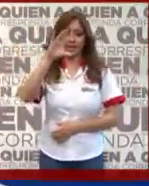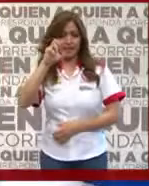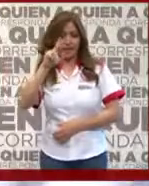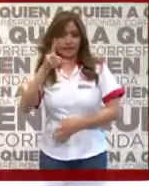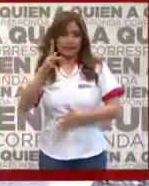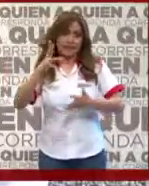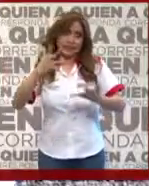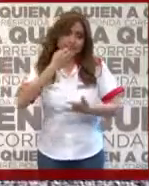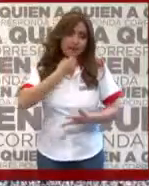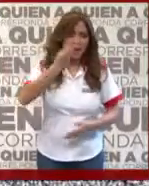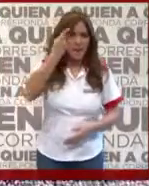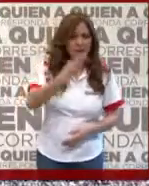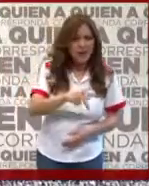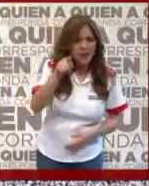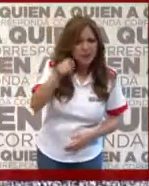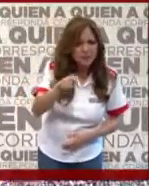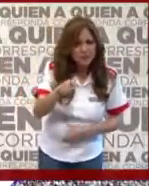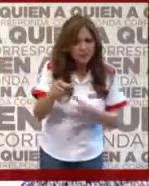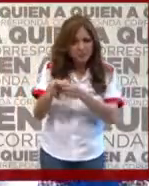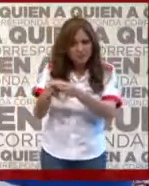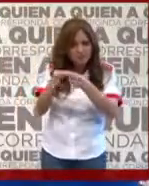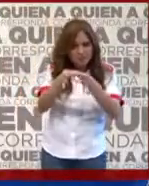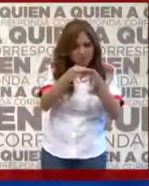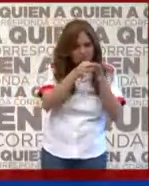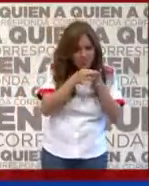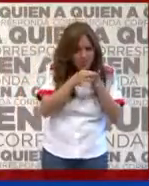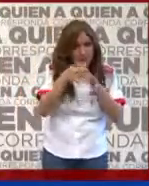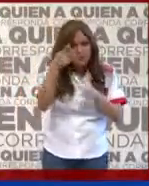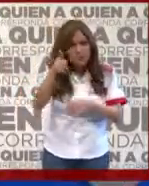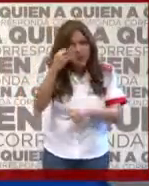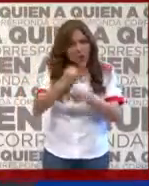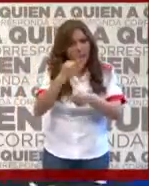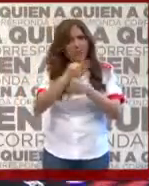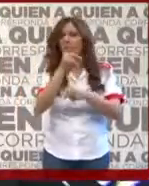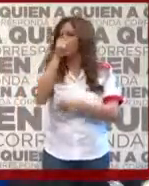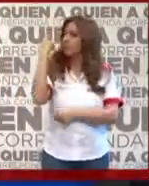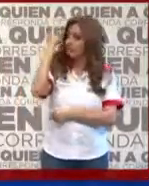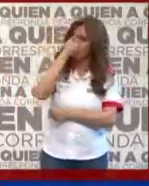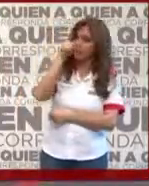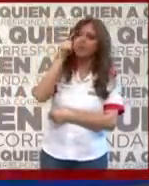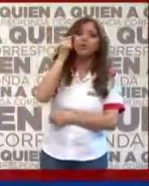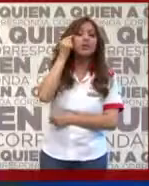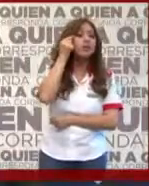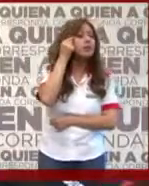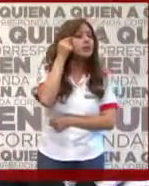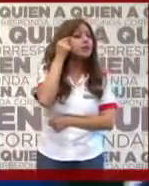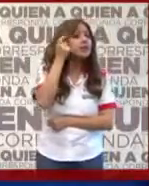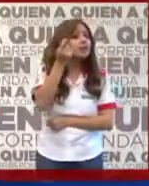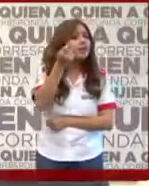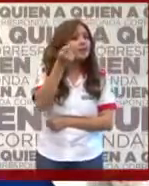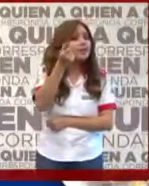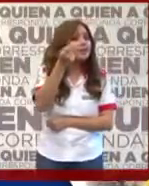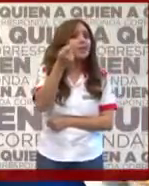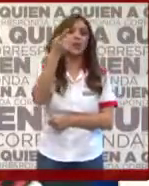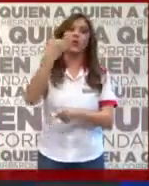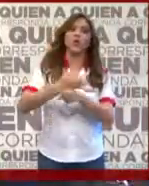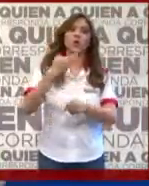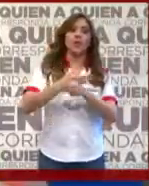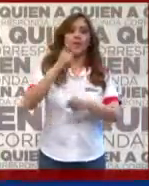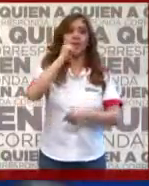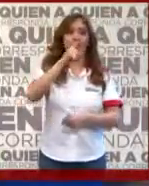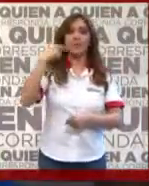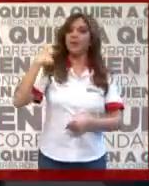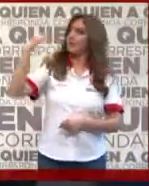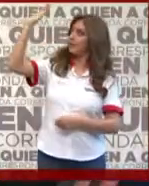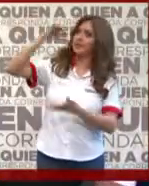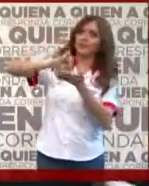ya pasó a la historia, pero. Esto es muy oriental. Y además tú tienes el ojo rasgado. También tengo mis rasgos orientales. No, y la altura también. No,